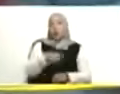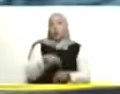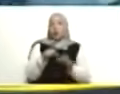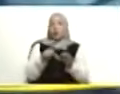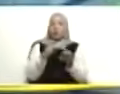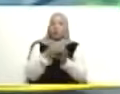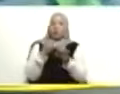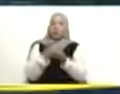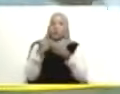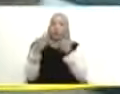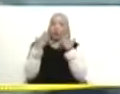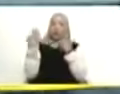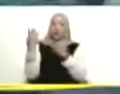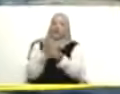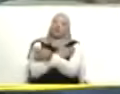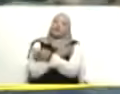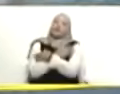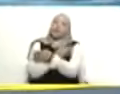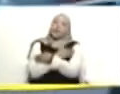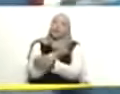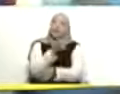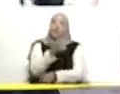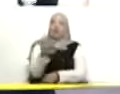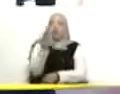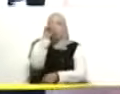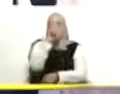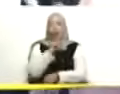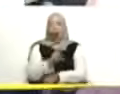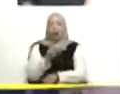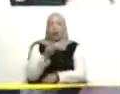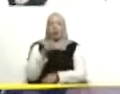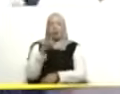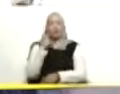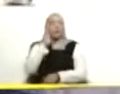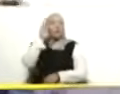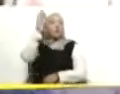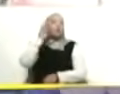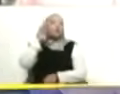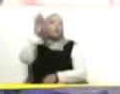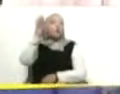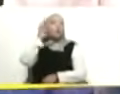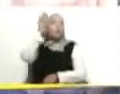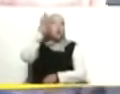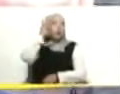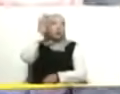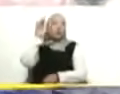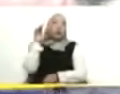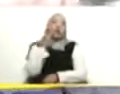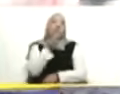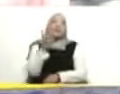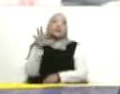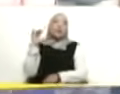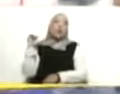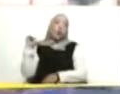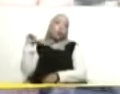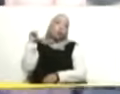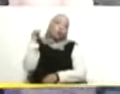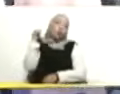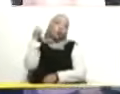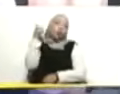Continuamos entonces. Felicidades, 25 años. Y lo que vamos es pa'lante. Ya les voy a explicar,